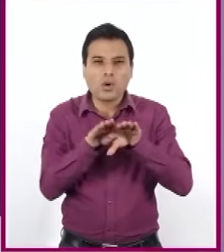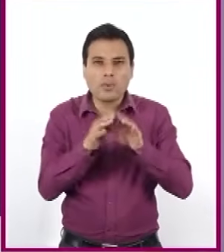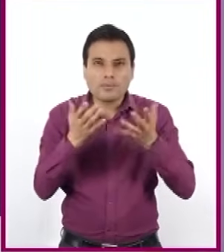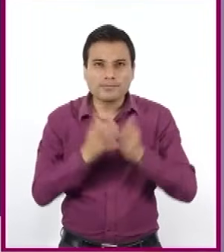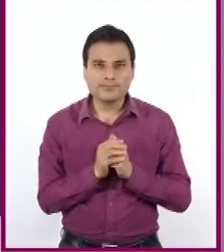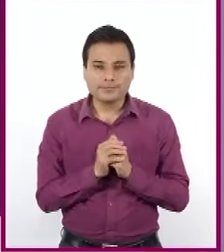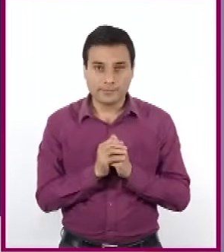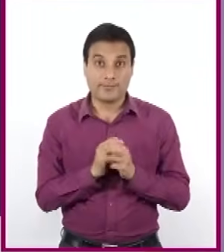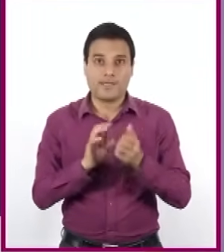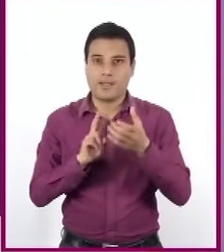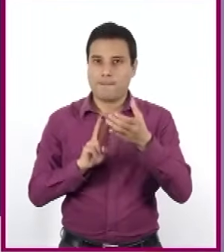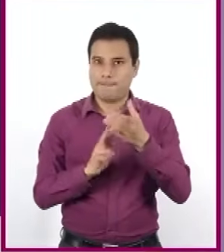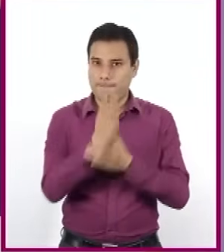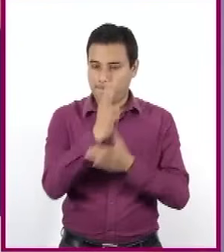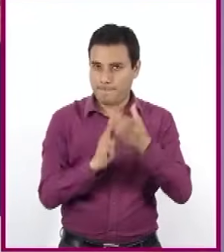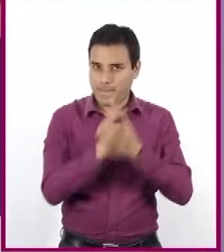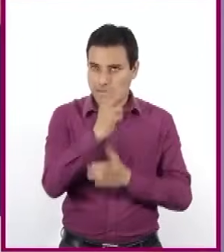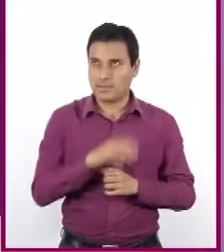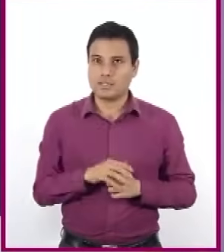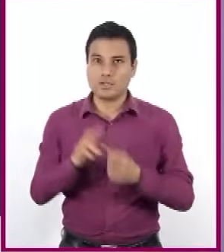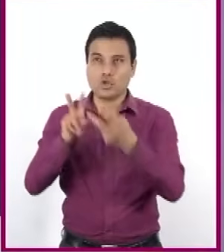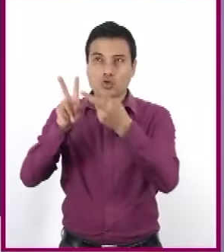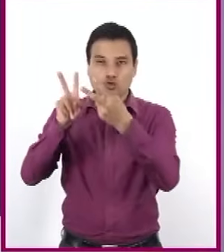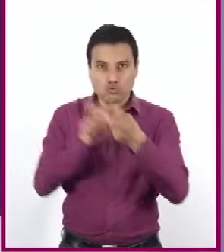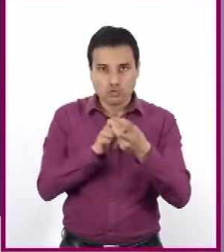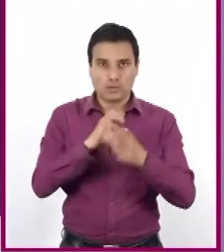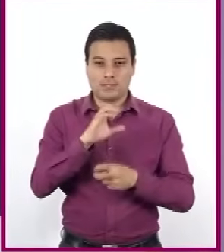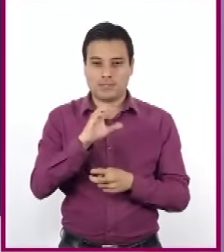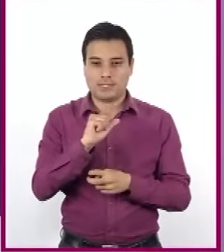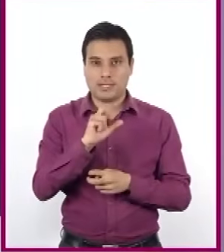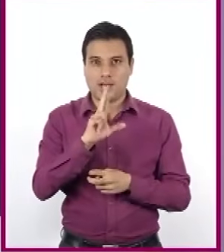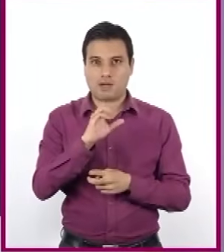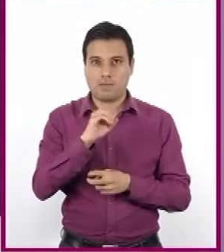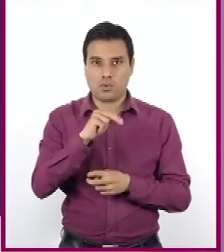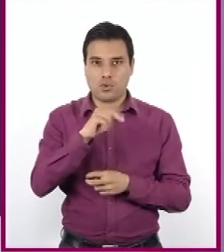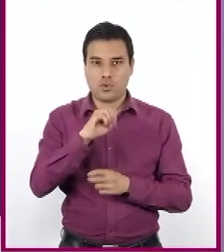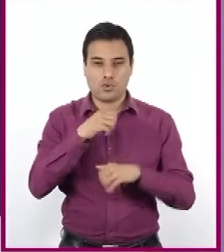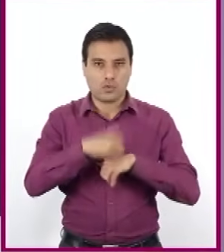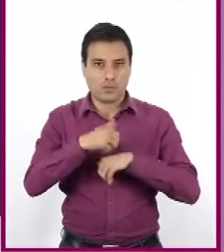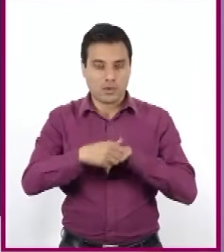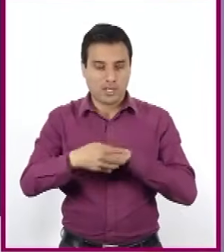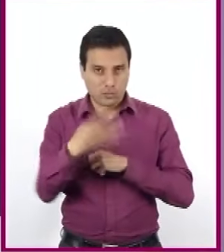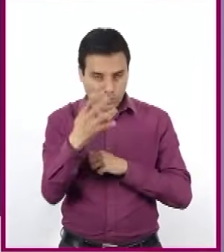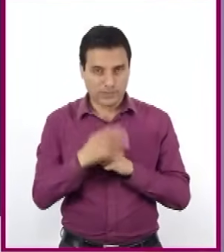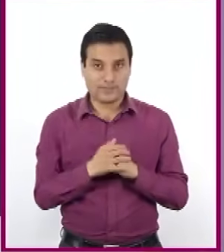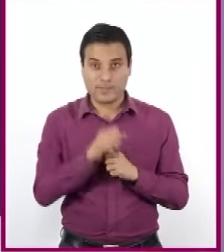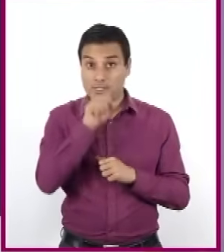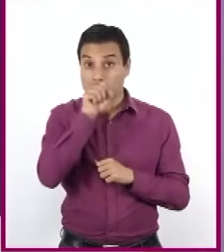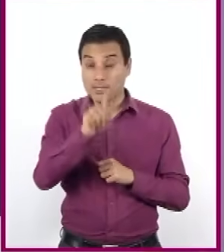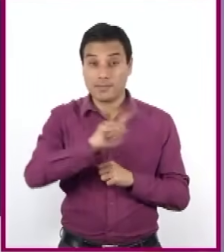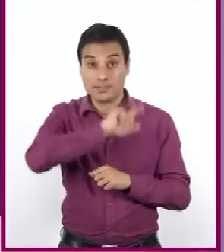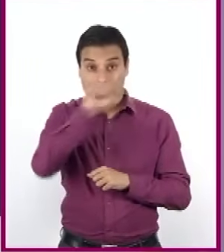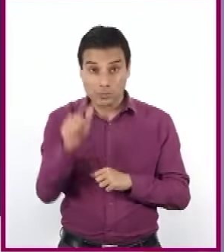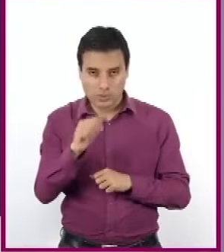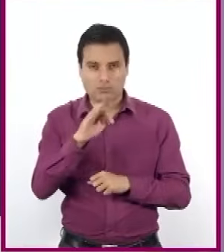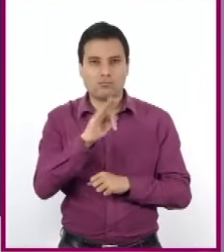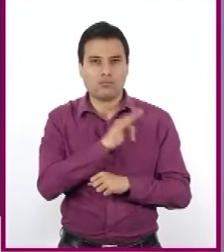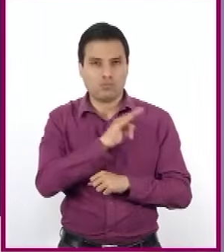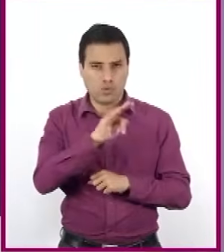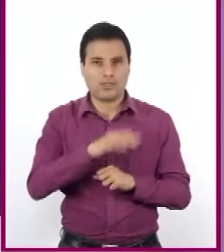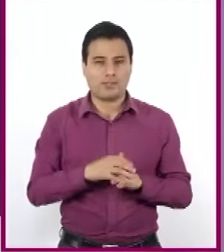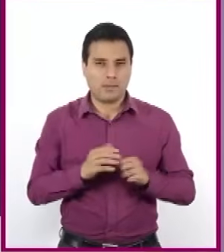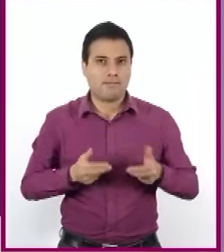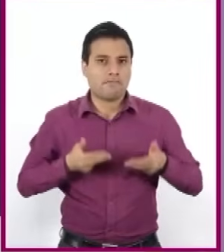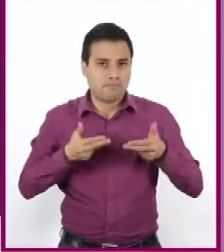esta, las plantas incorporan carbono 14 a sus organismos y lo transfieren a otros organismos cuando estos se alimentan